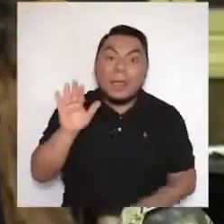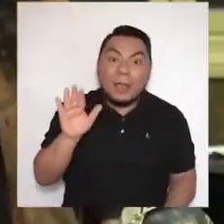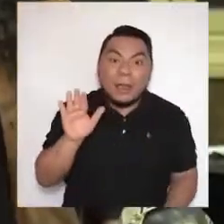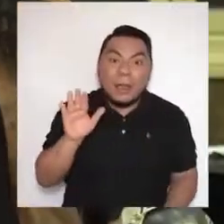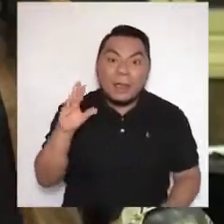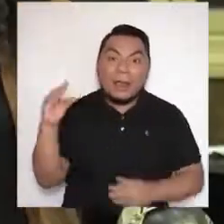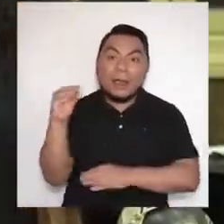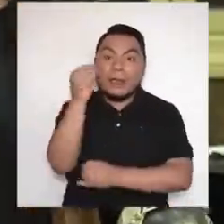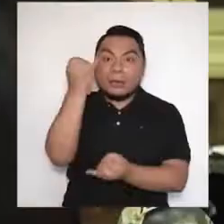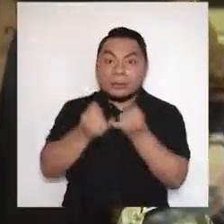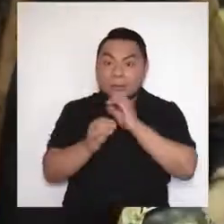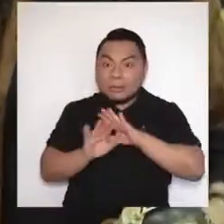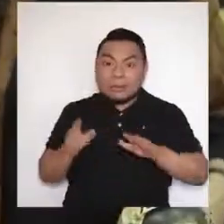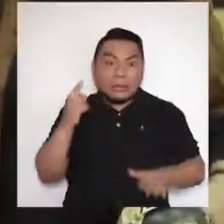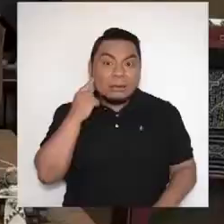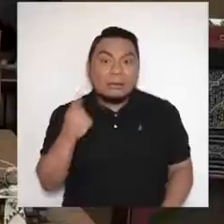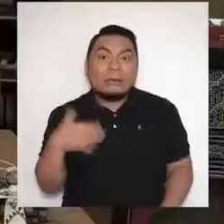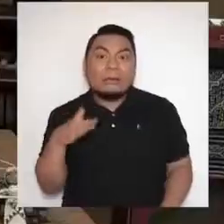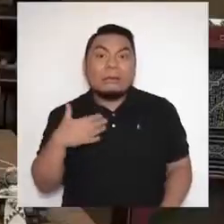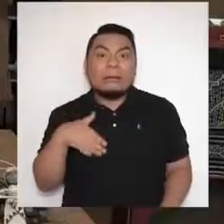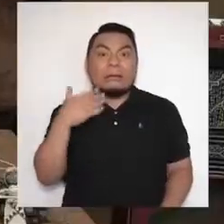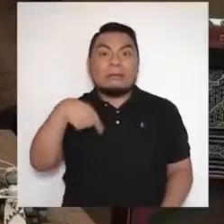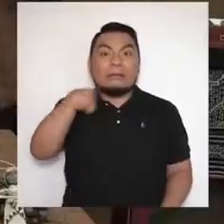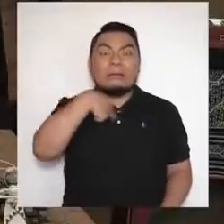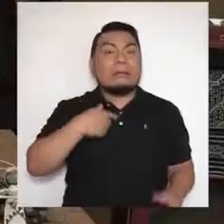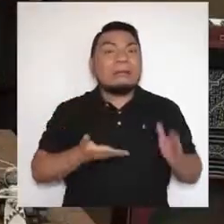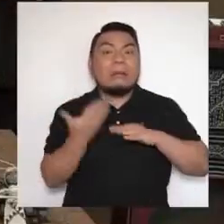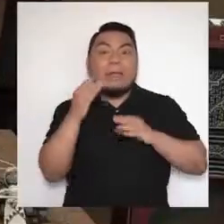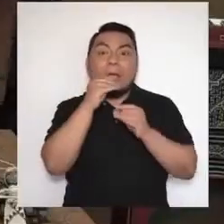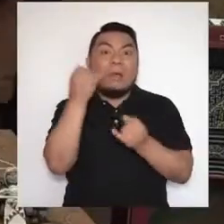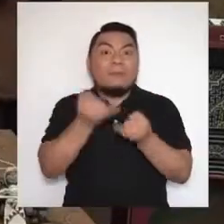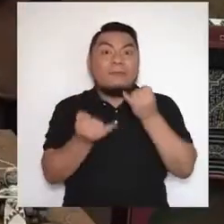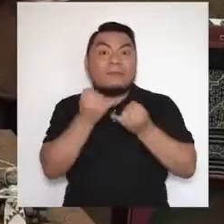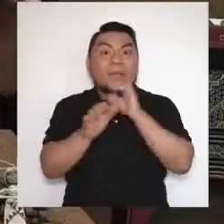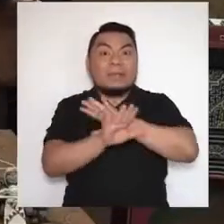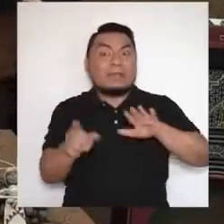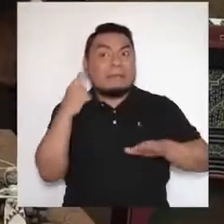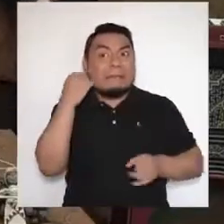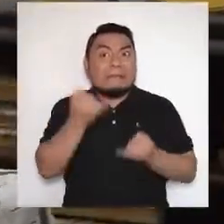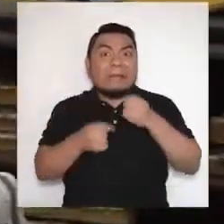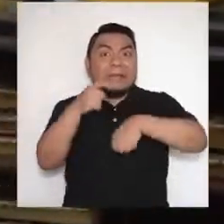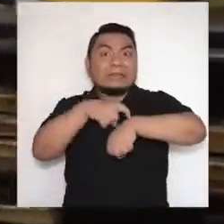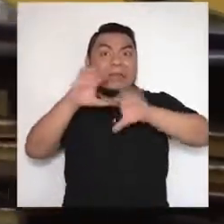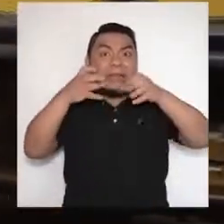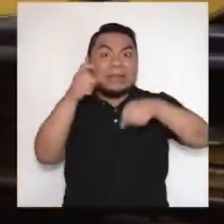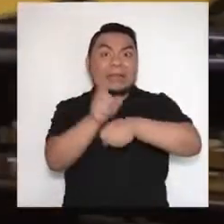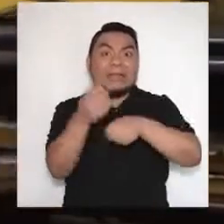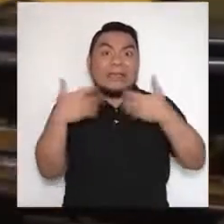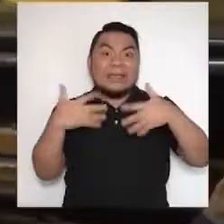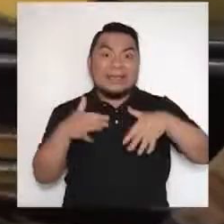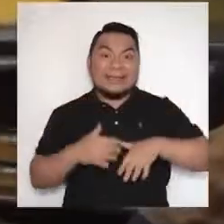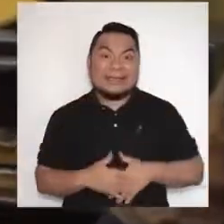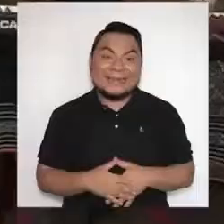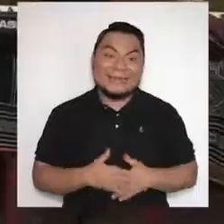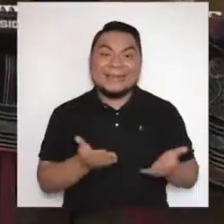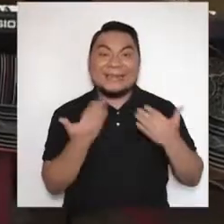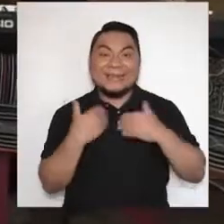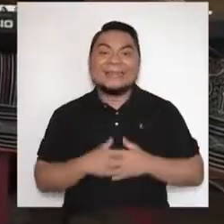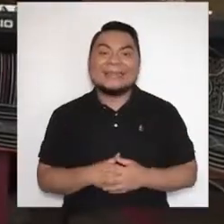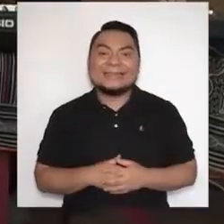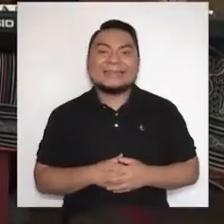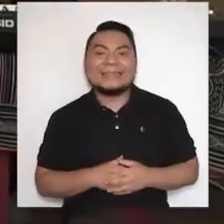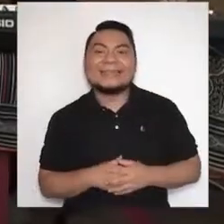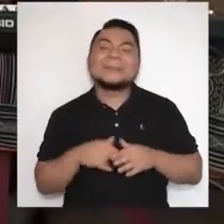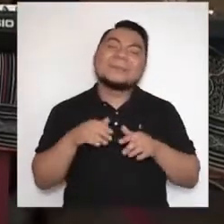¡Tan rápido! Cochirrono, ¿me acompañas? Tengo que tocar la canción del final. ¡Ya se nos acaba el tiempo!